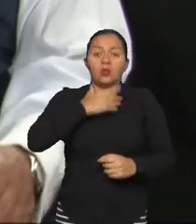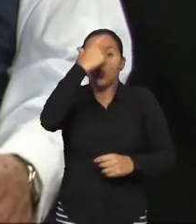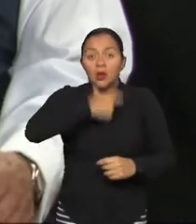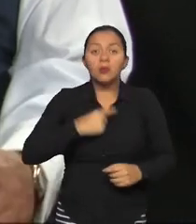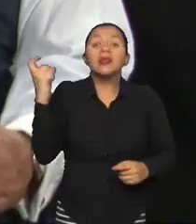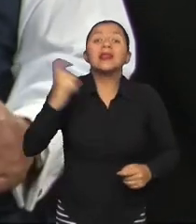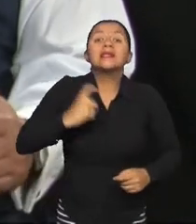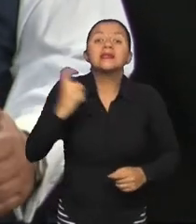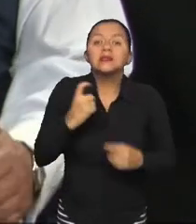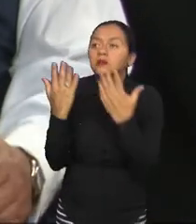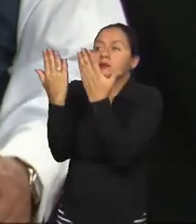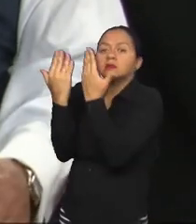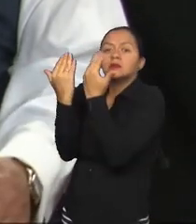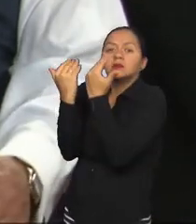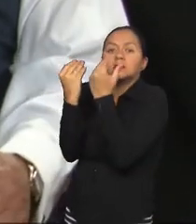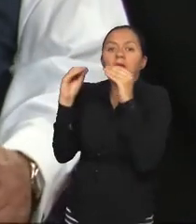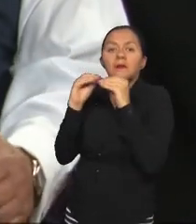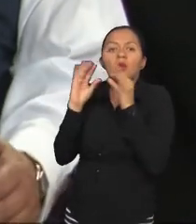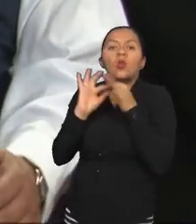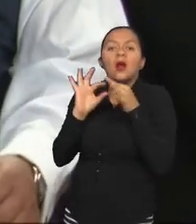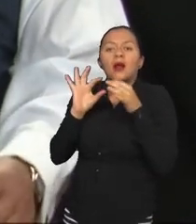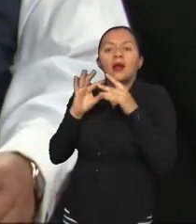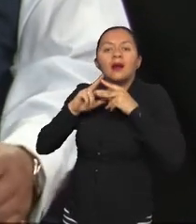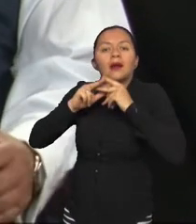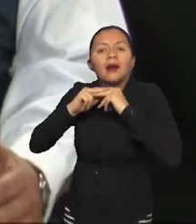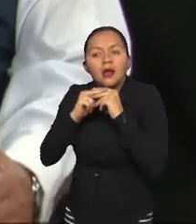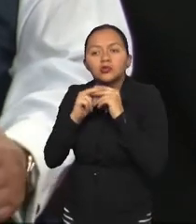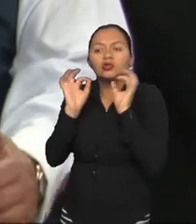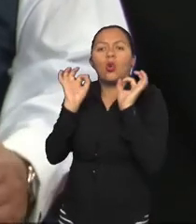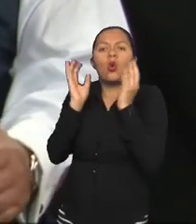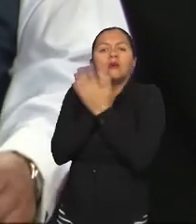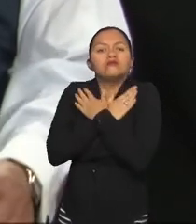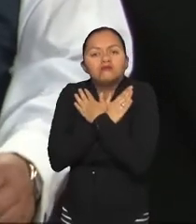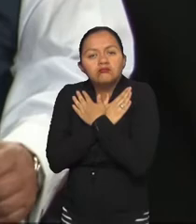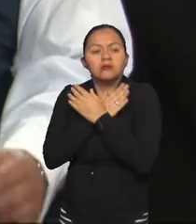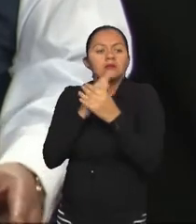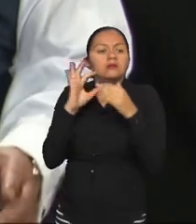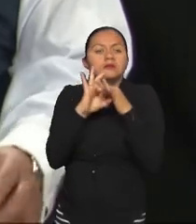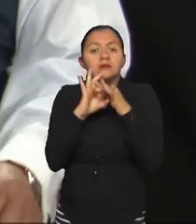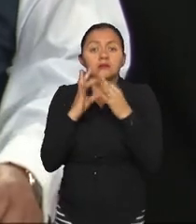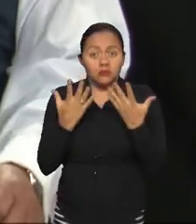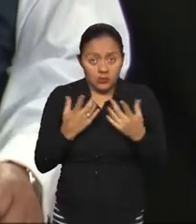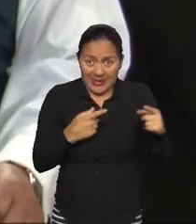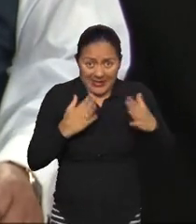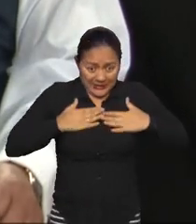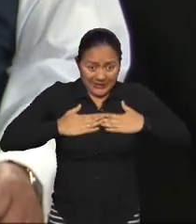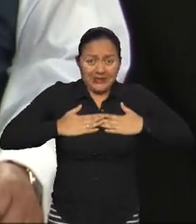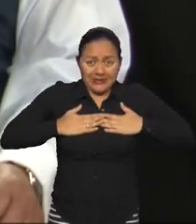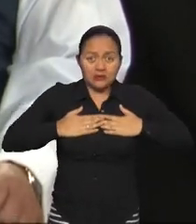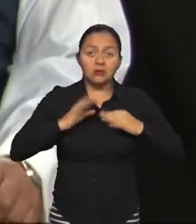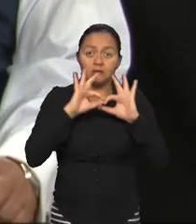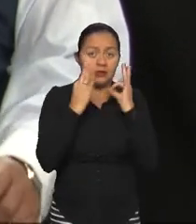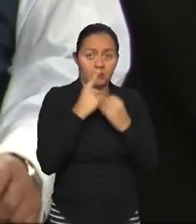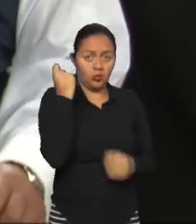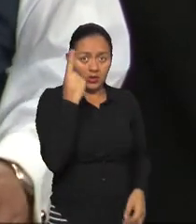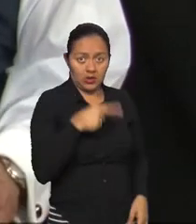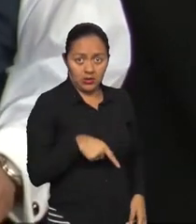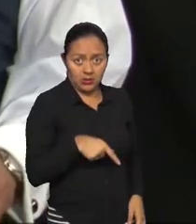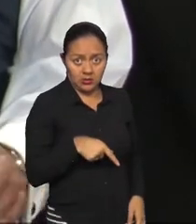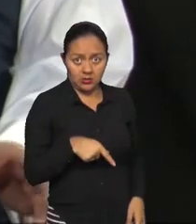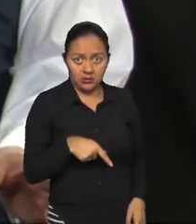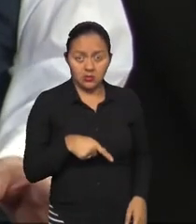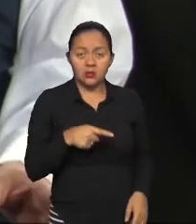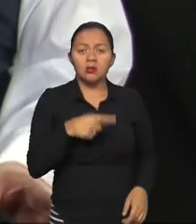cuerpo exigía más relación afectiva, mucho más interacción. Eran simplemente seres humanos